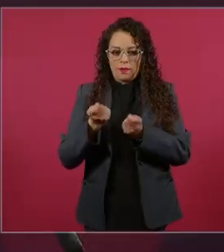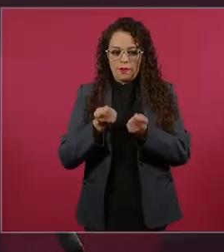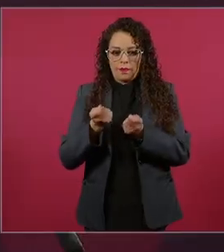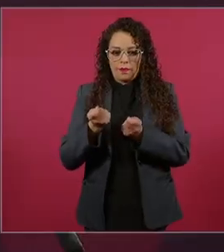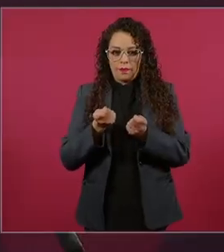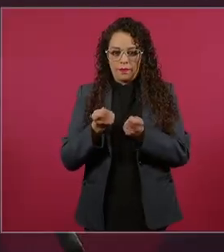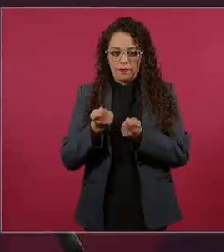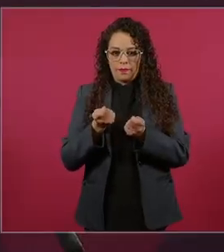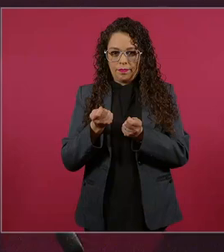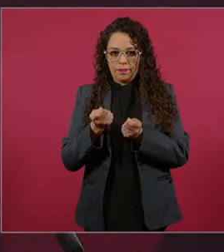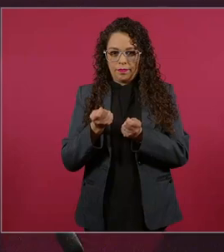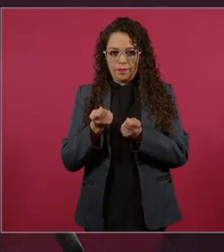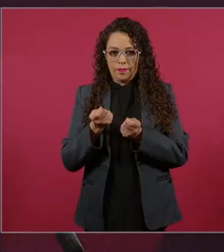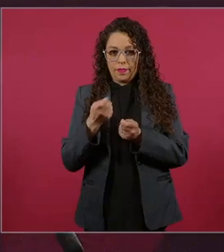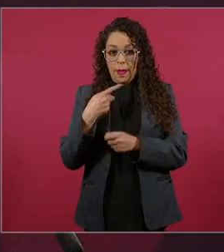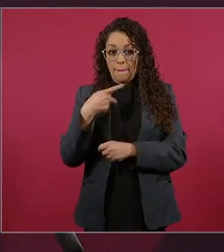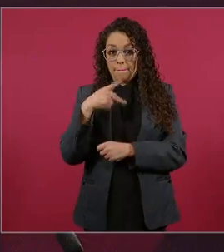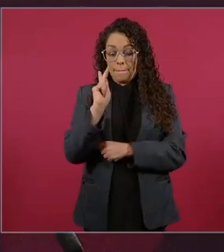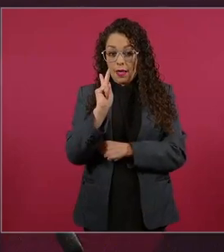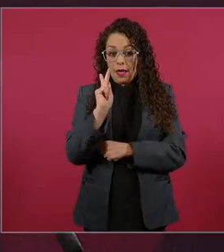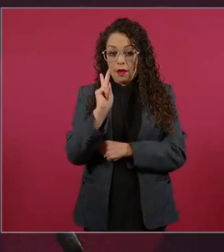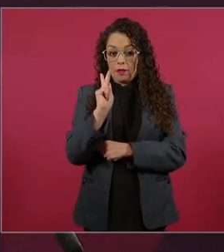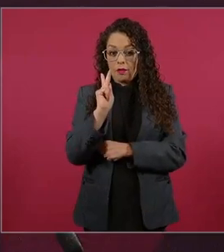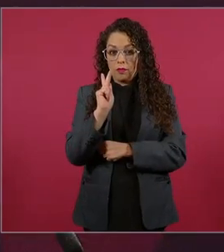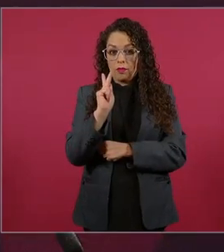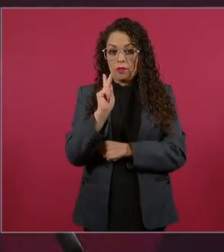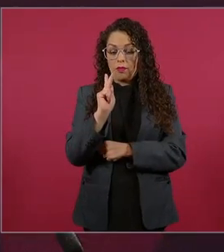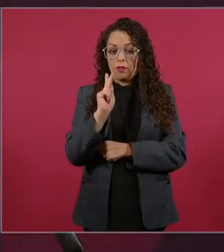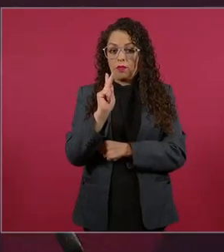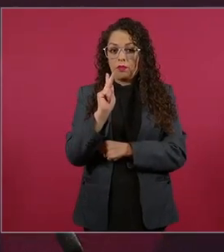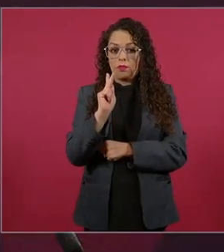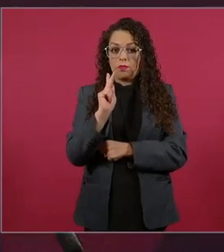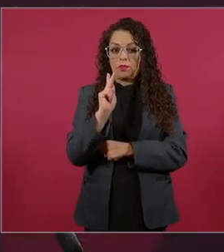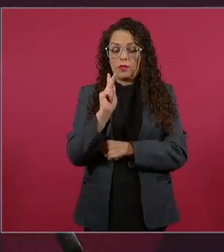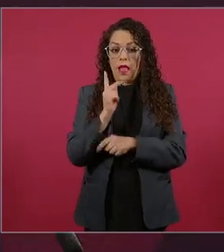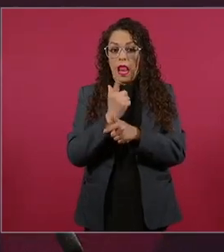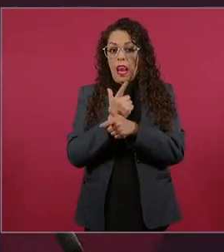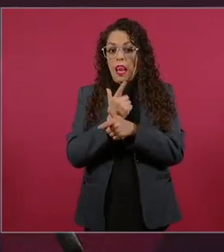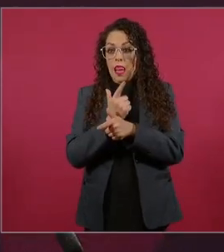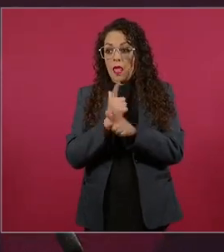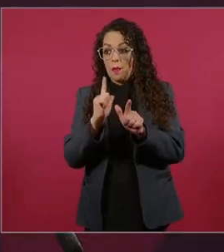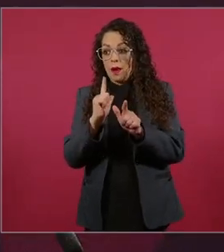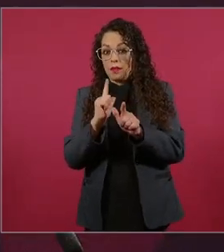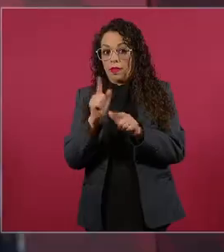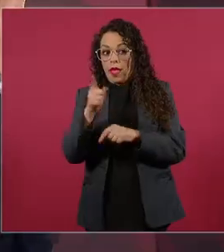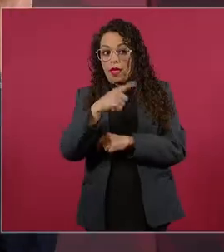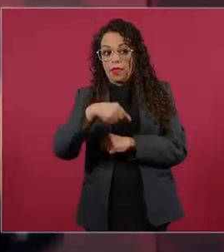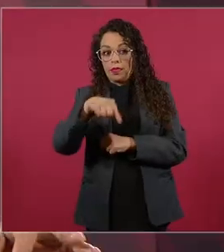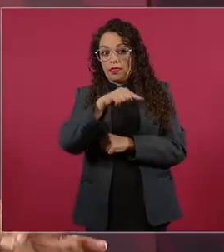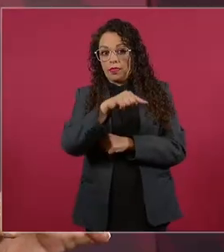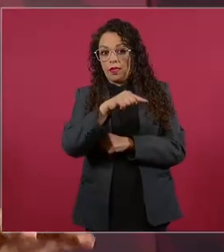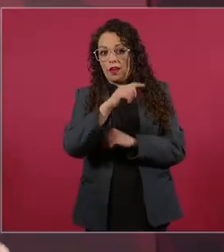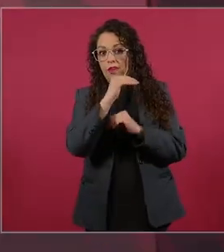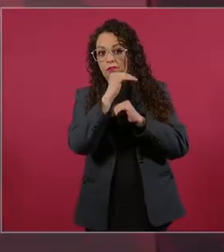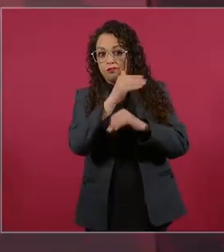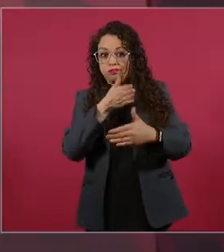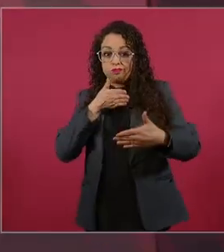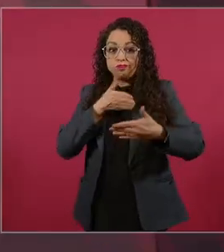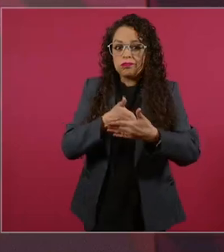limitar de ninguna forma las libertades. Eso hay que